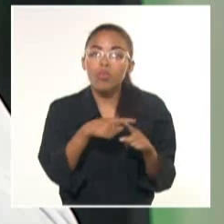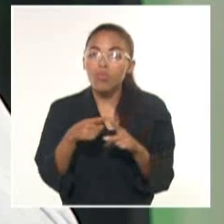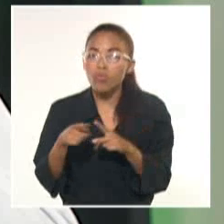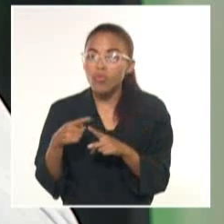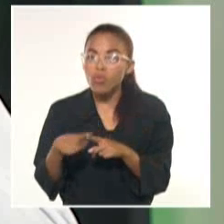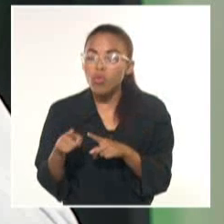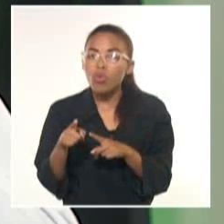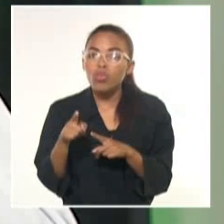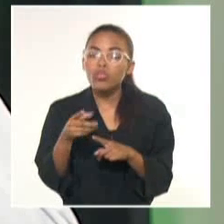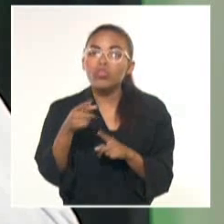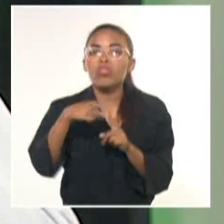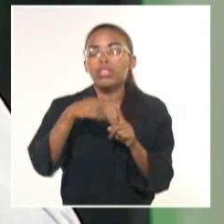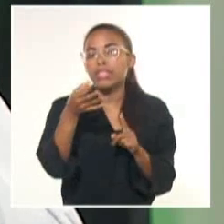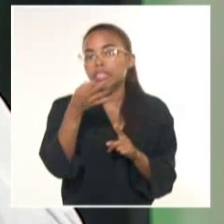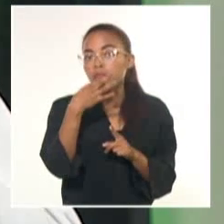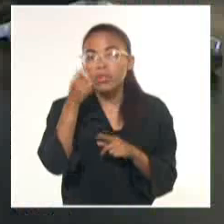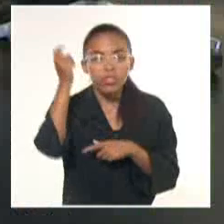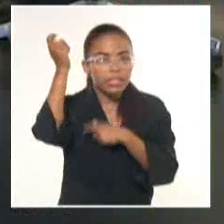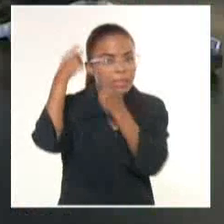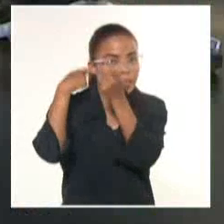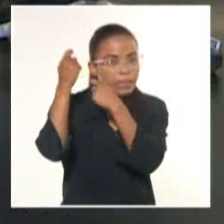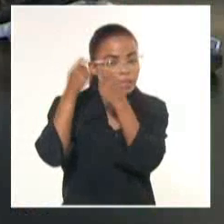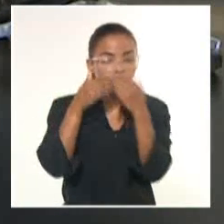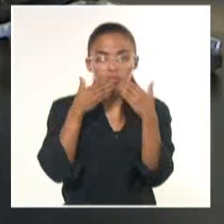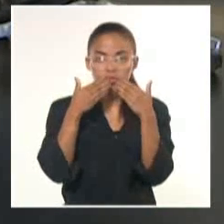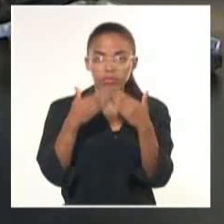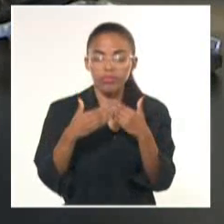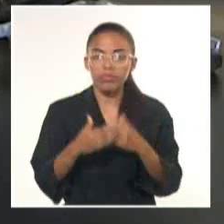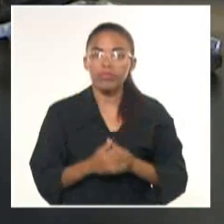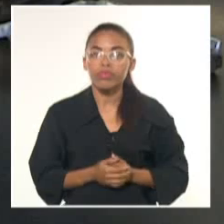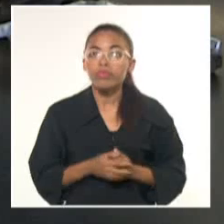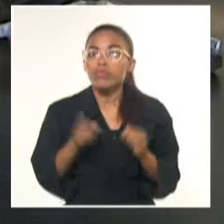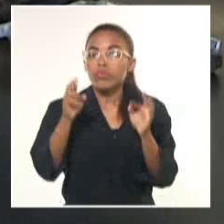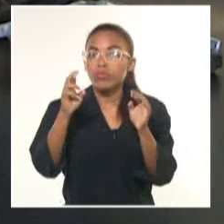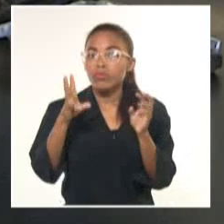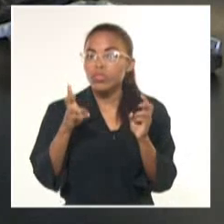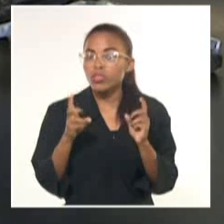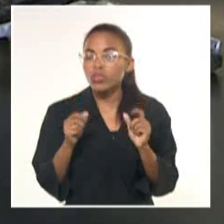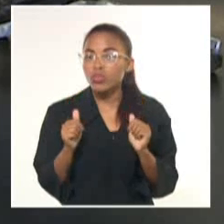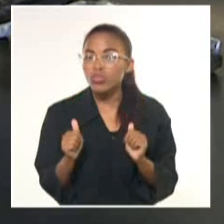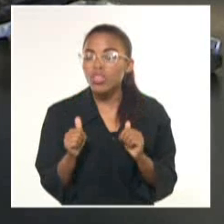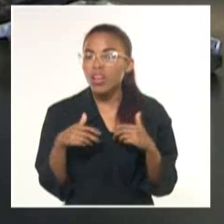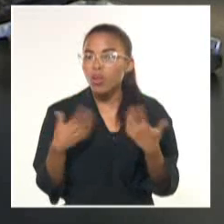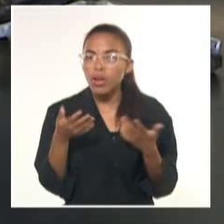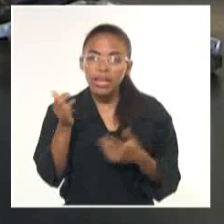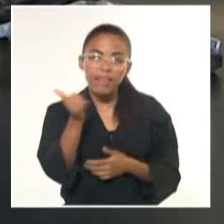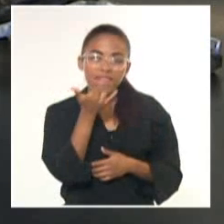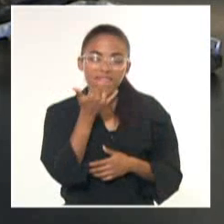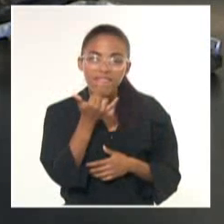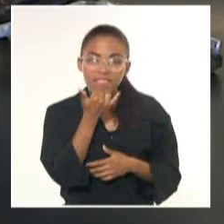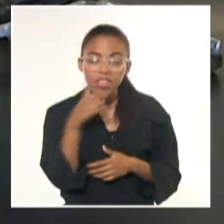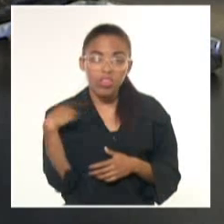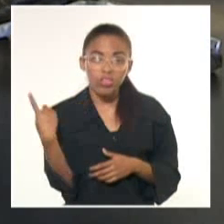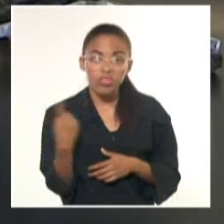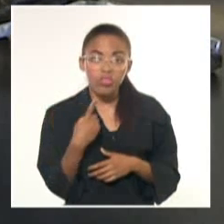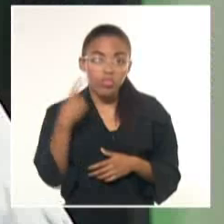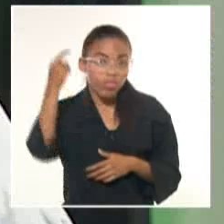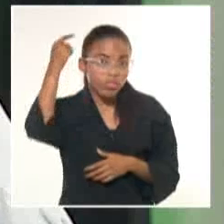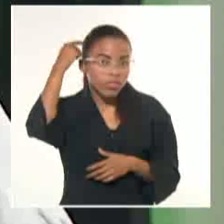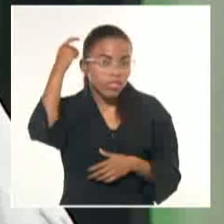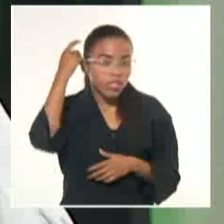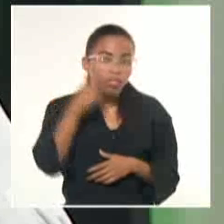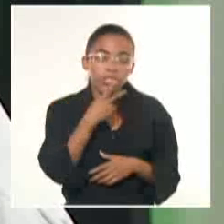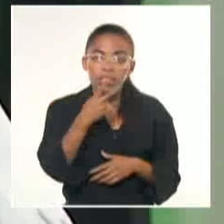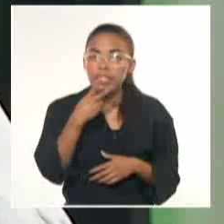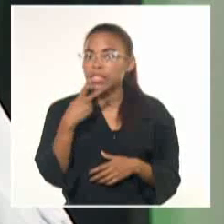terapéutica desde el punto de vista quirúrgica exitosa. El resultado que dio de la lesión que nosotros desde el punto de vista neuroquirúrgico tomamos dio